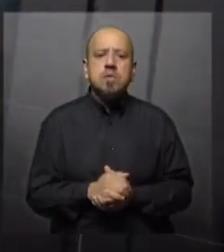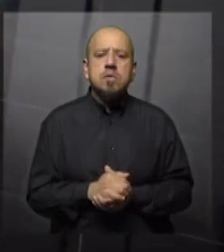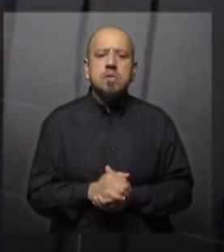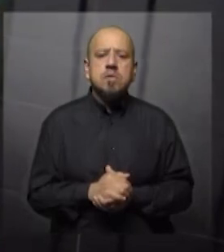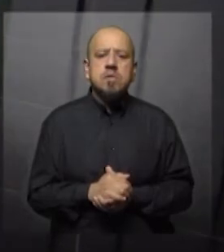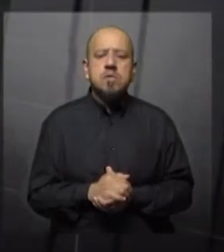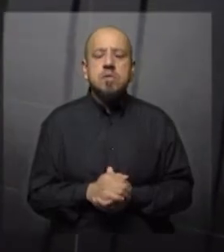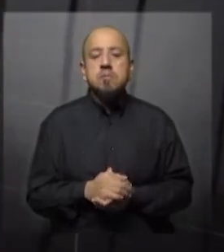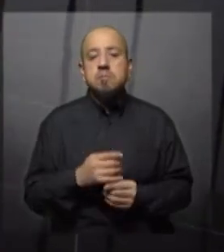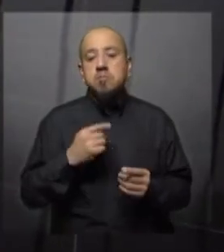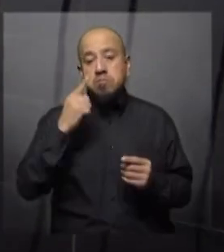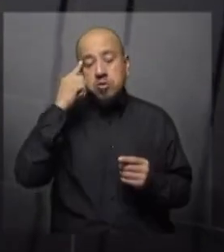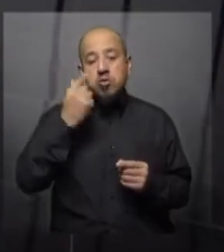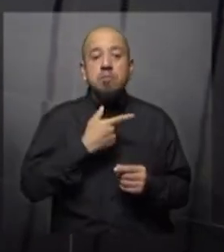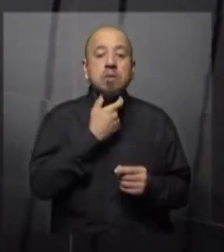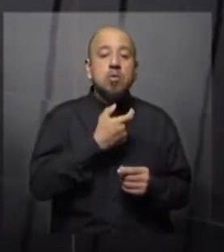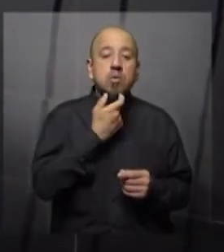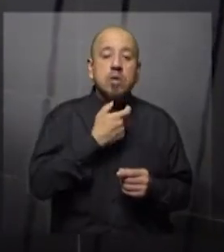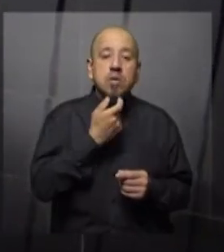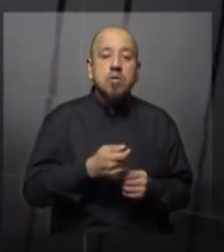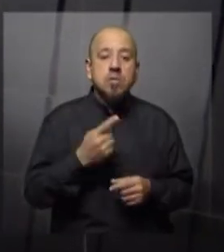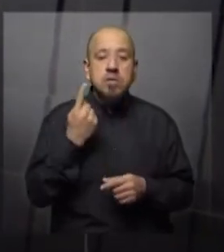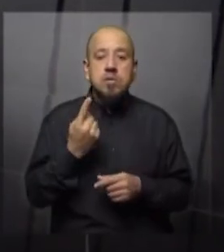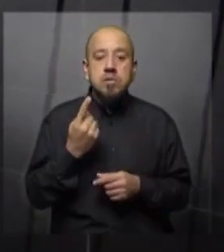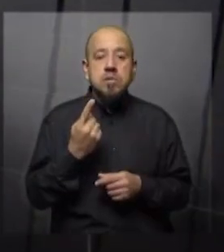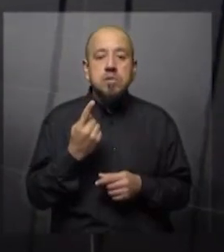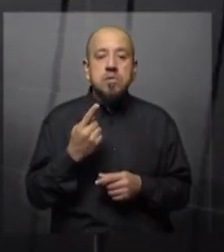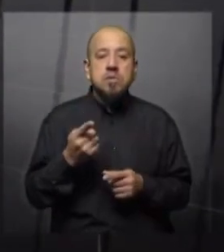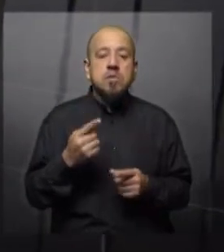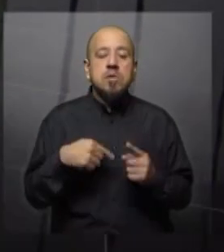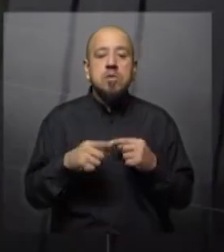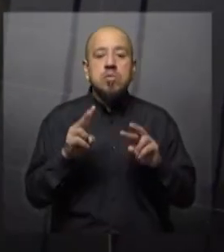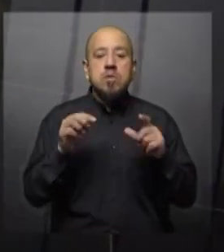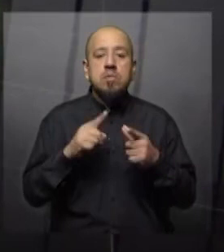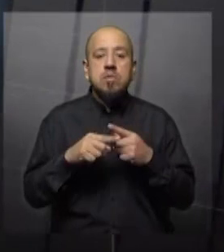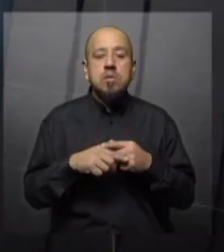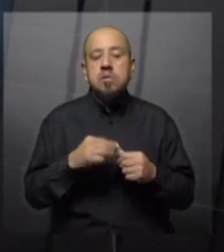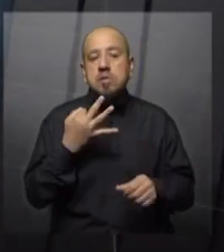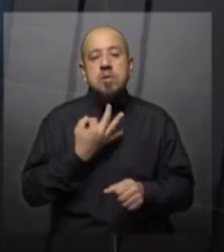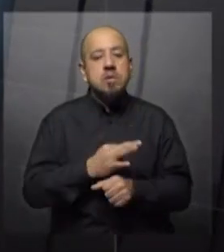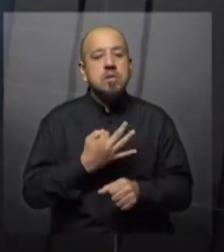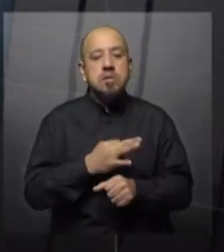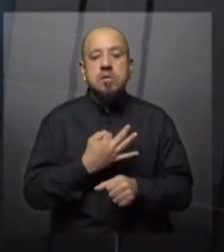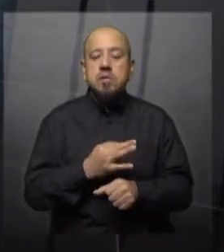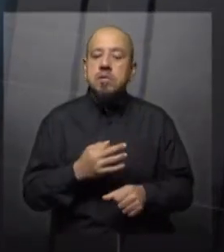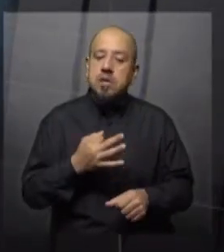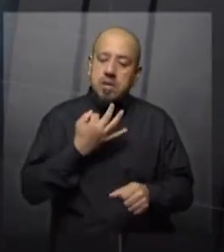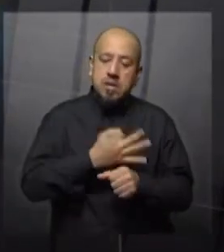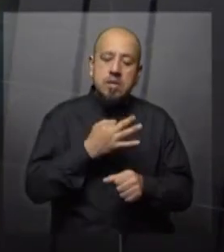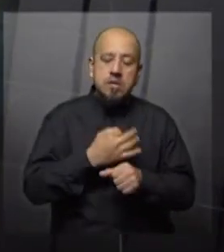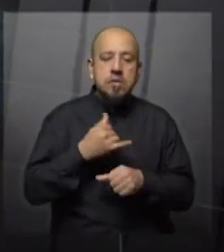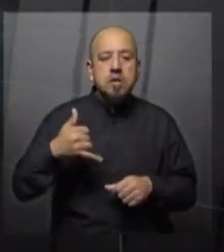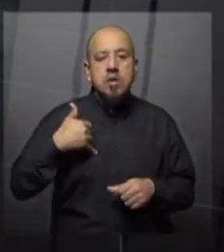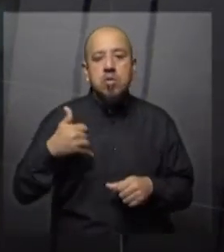principalmente pedagógicos su obsesión era una obsesión pedagógica enseñar su interés en los jóvenes